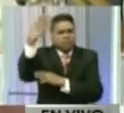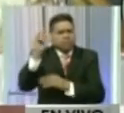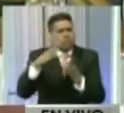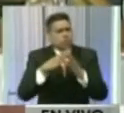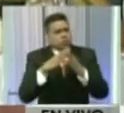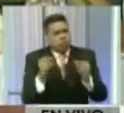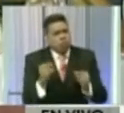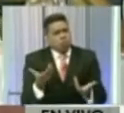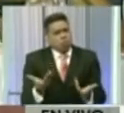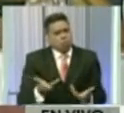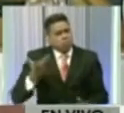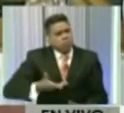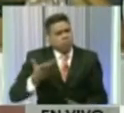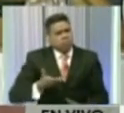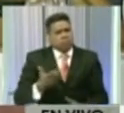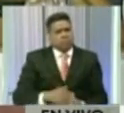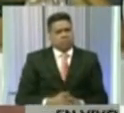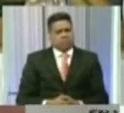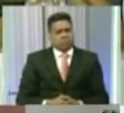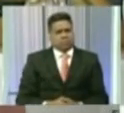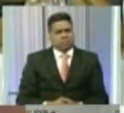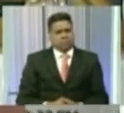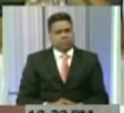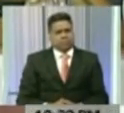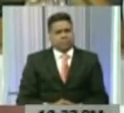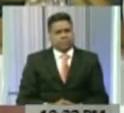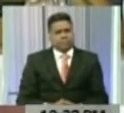eso ha sido con lo que ellos se llevaban.